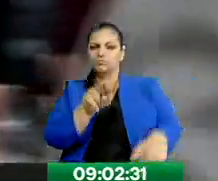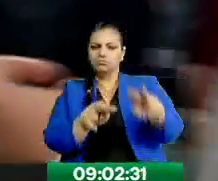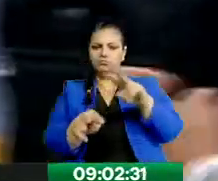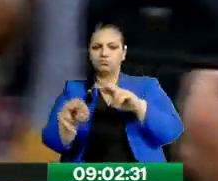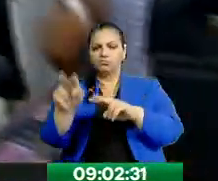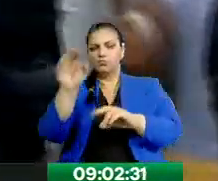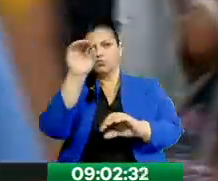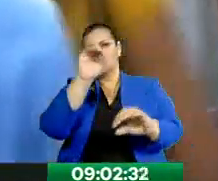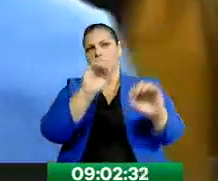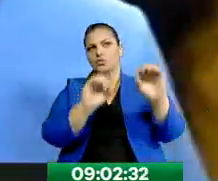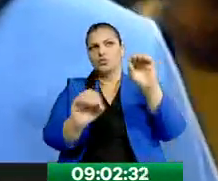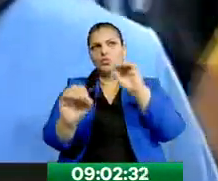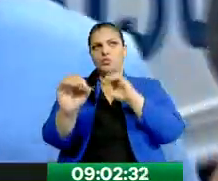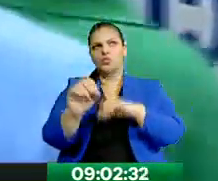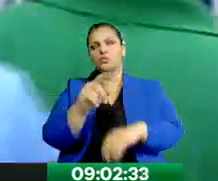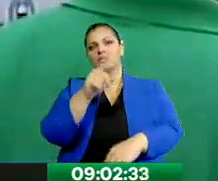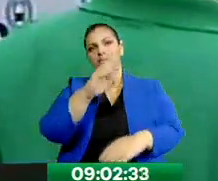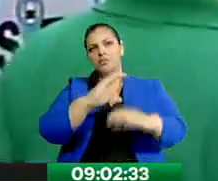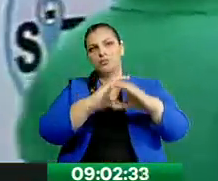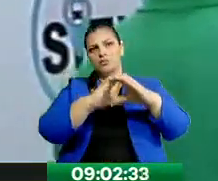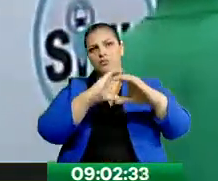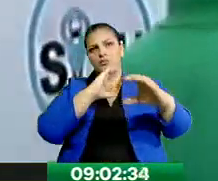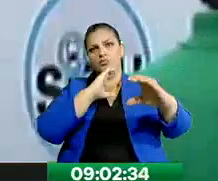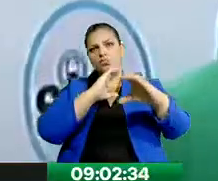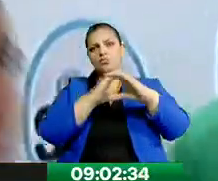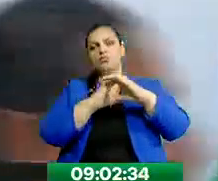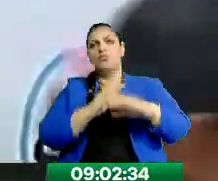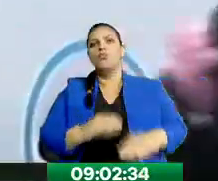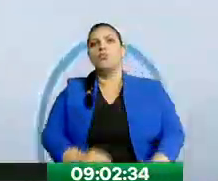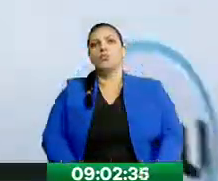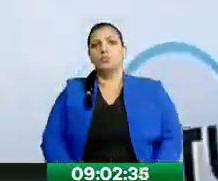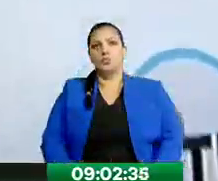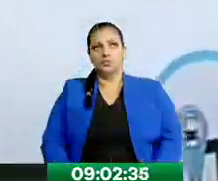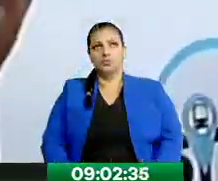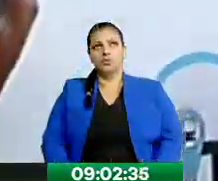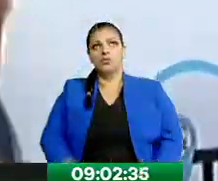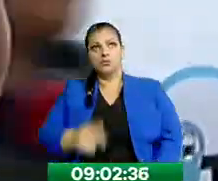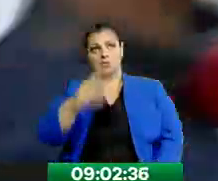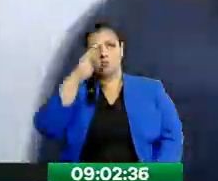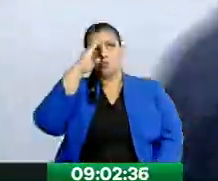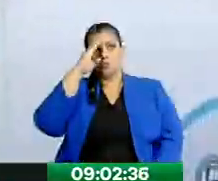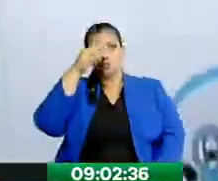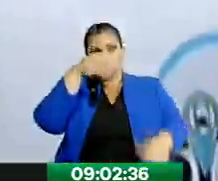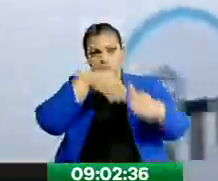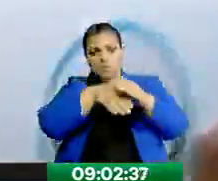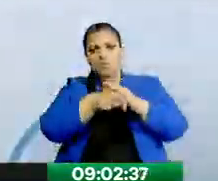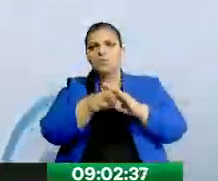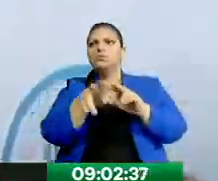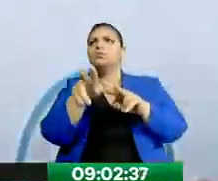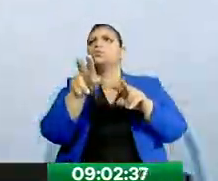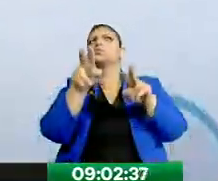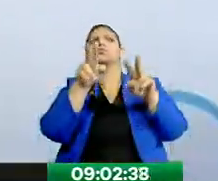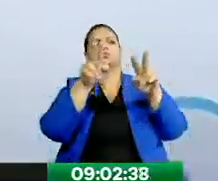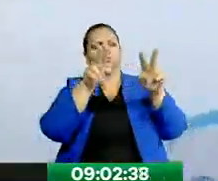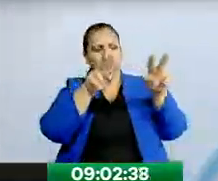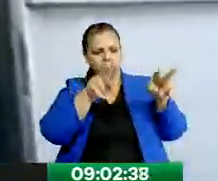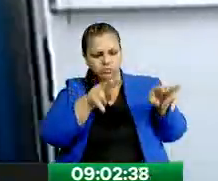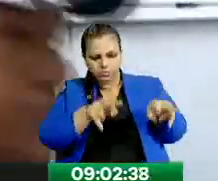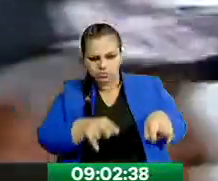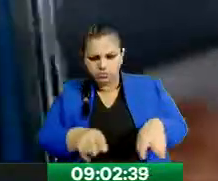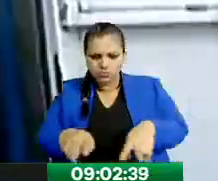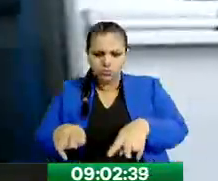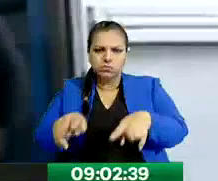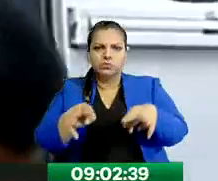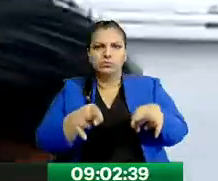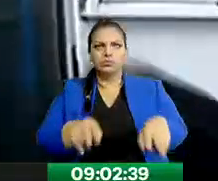operación desde el interior del bus, donde ya estarán ingresando los señores agentes de la Policía Nacional. Continúan bajando los señores pasajeros,